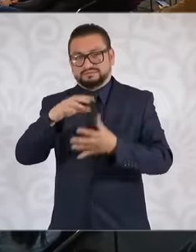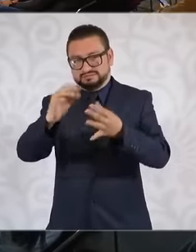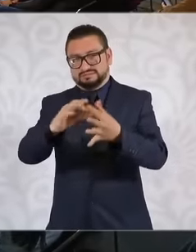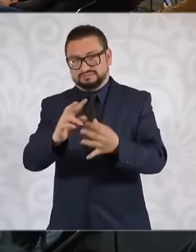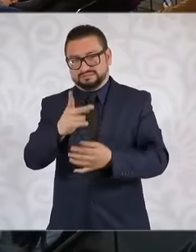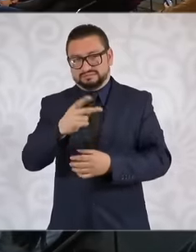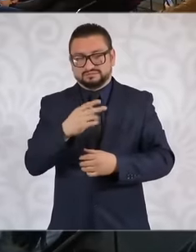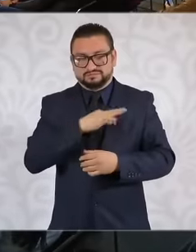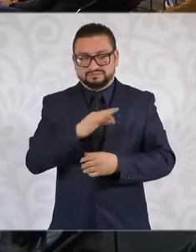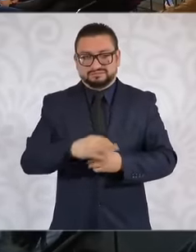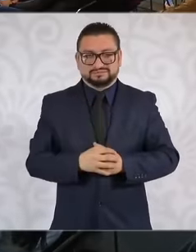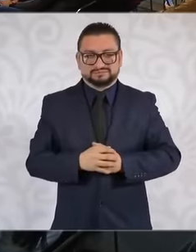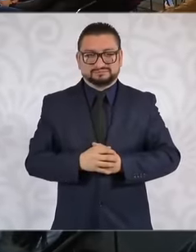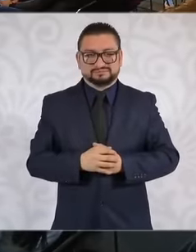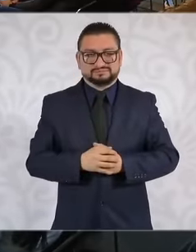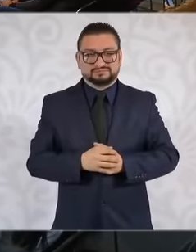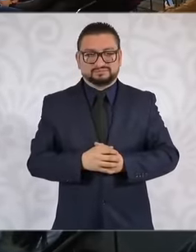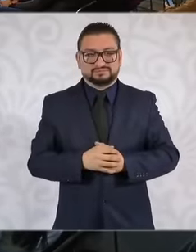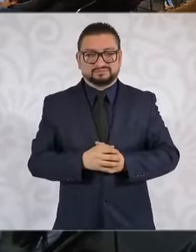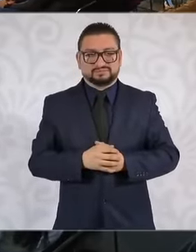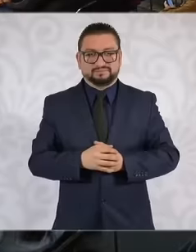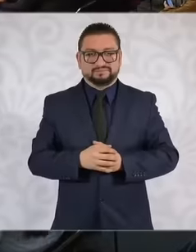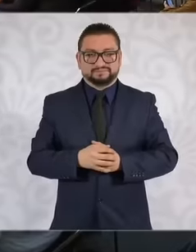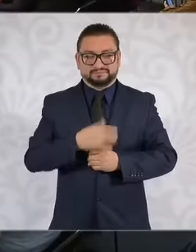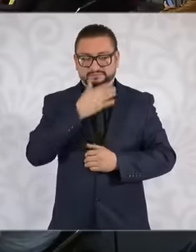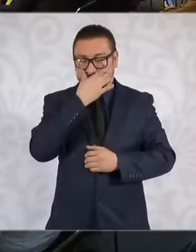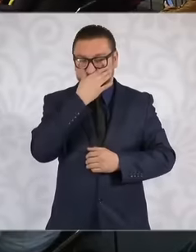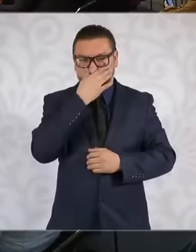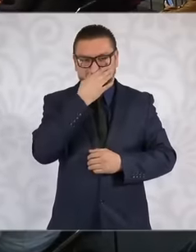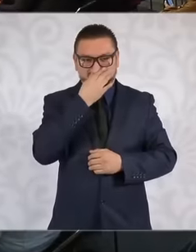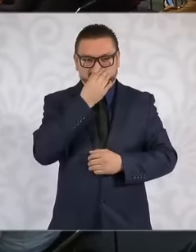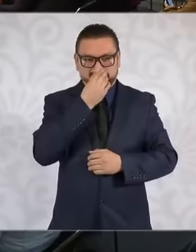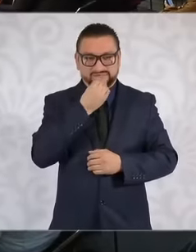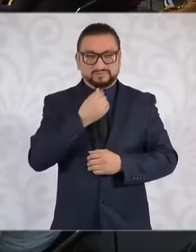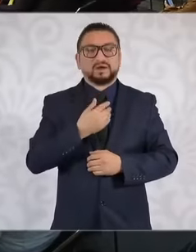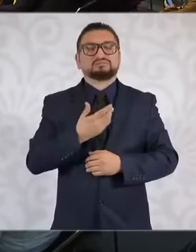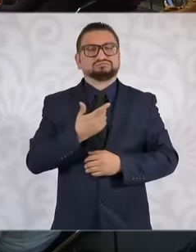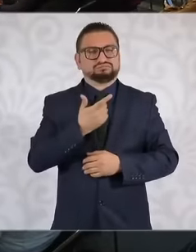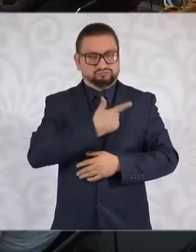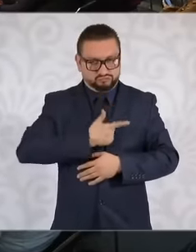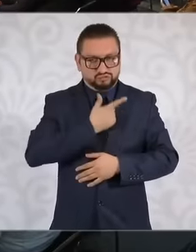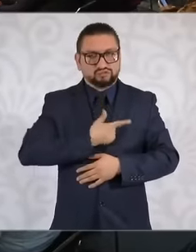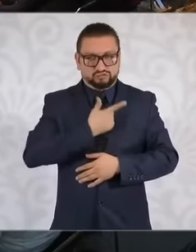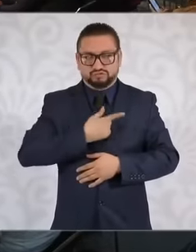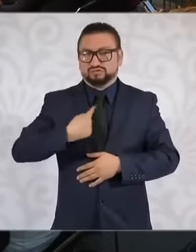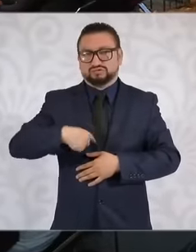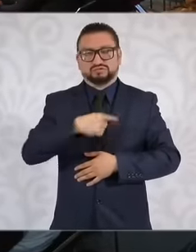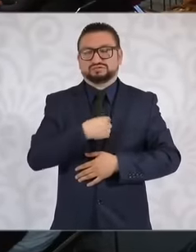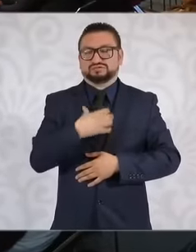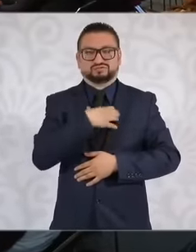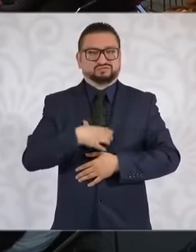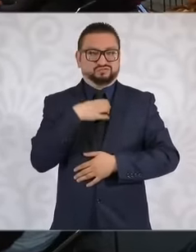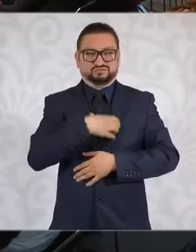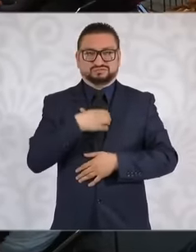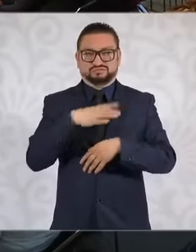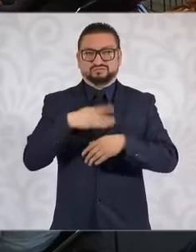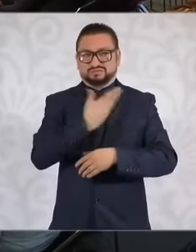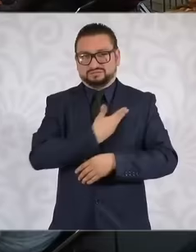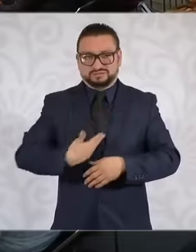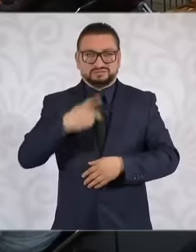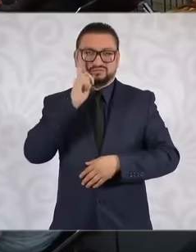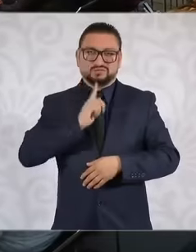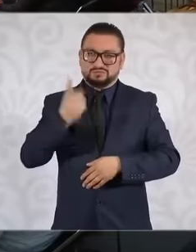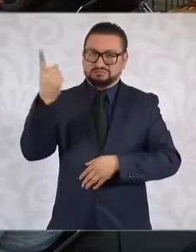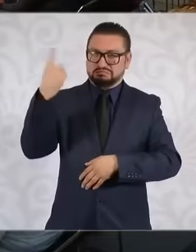gobierno de México. Sí. Con mucho gusto. Estamos muy contentos porque la presidenta nos ha